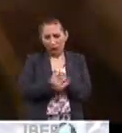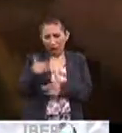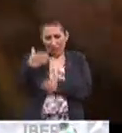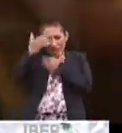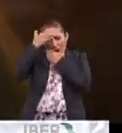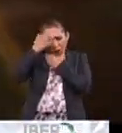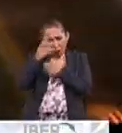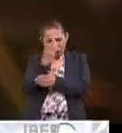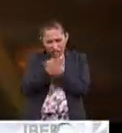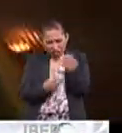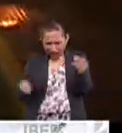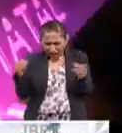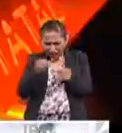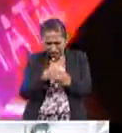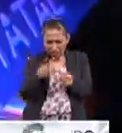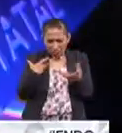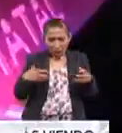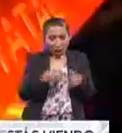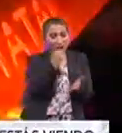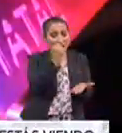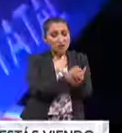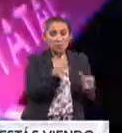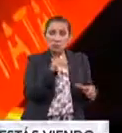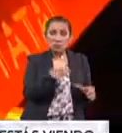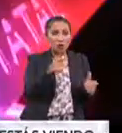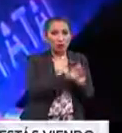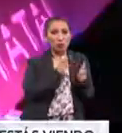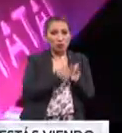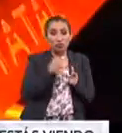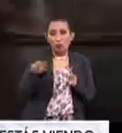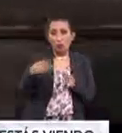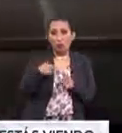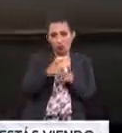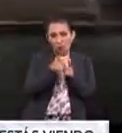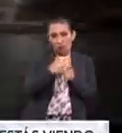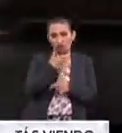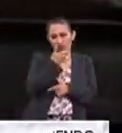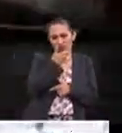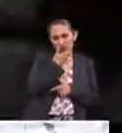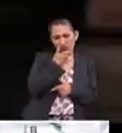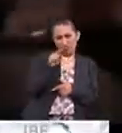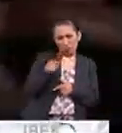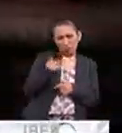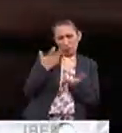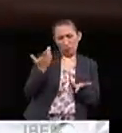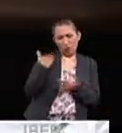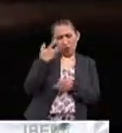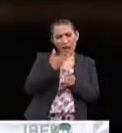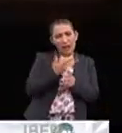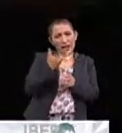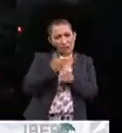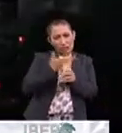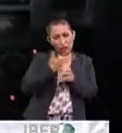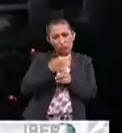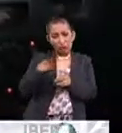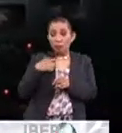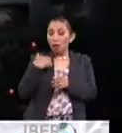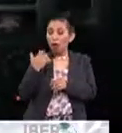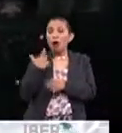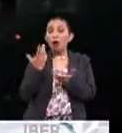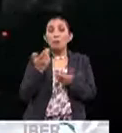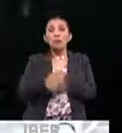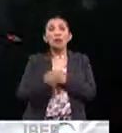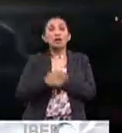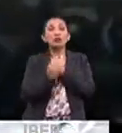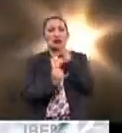un posicionamiento de hace muchos años de los grupos más conservadores en Estados Unidos para homologarlos como delitos